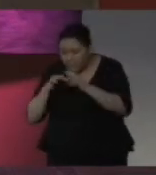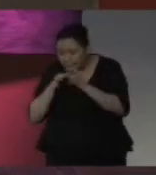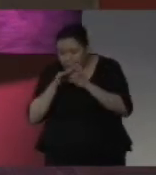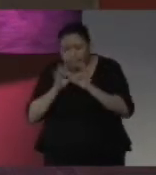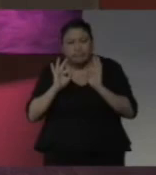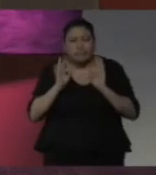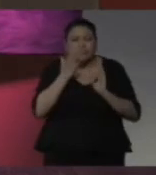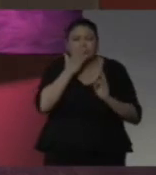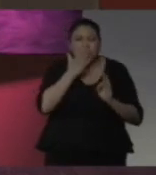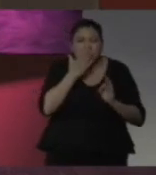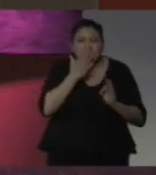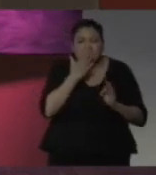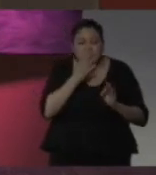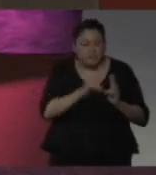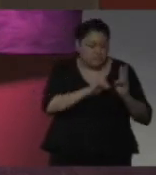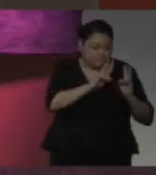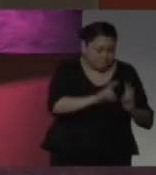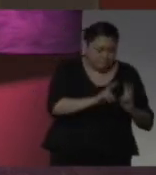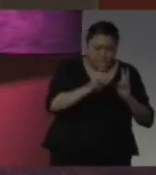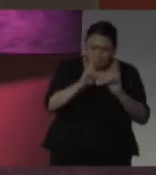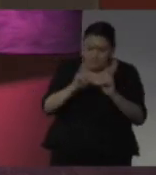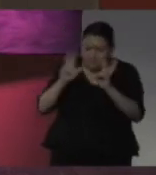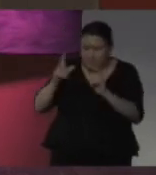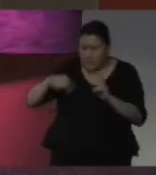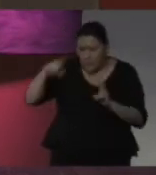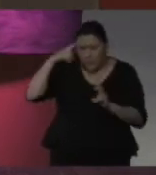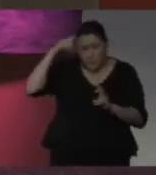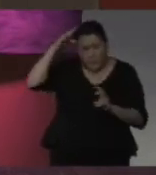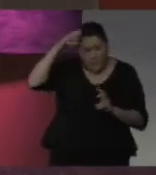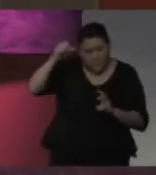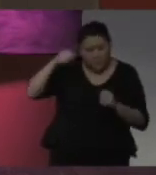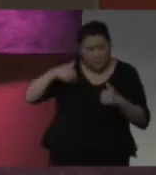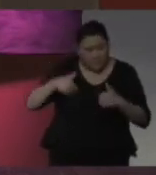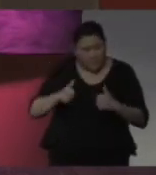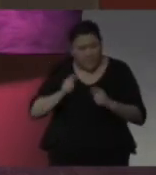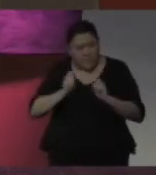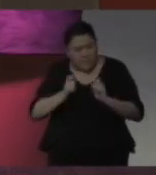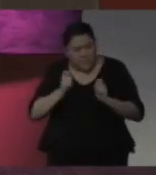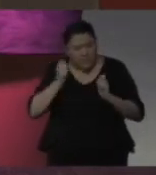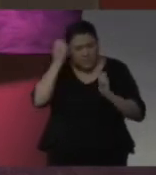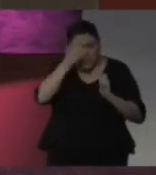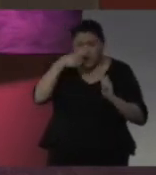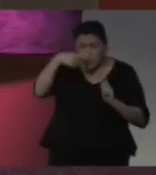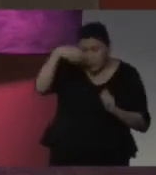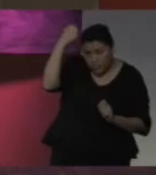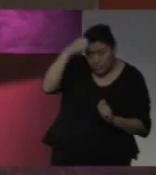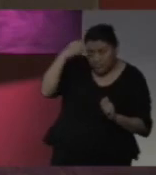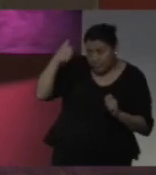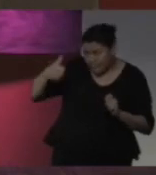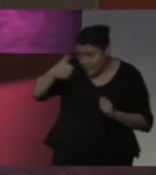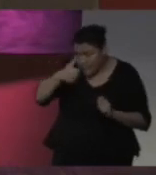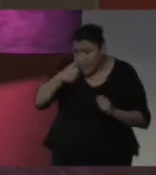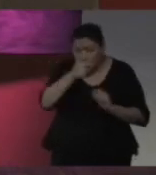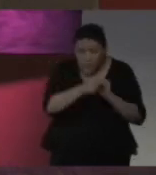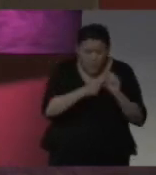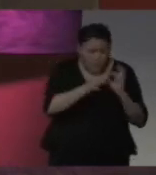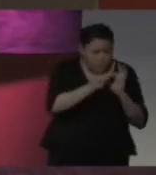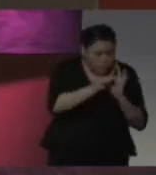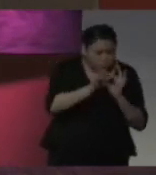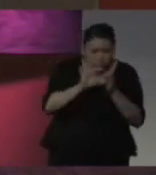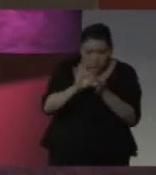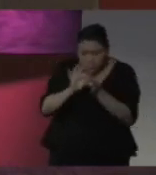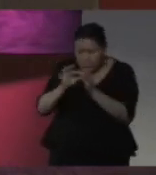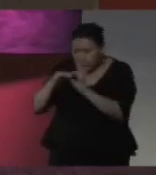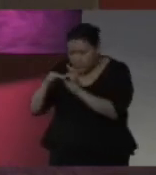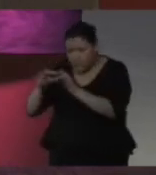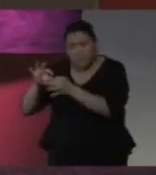decir, todos los temas, todos los conceptos, las categorías de análisis, las posturas, se han ido conectando de esta forma